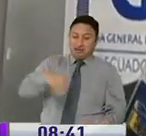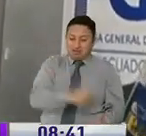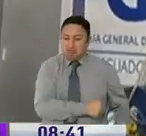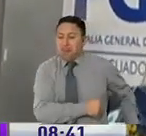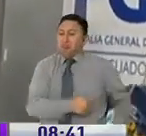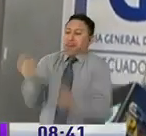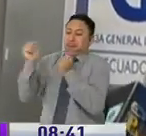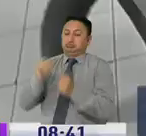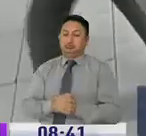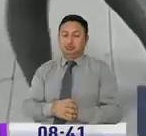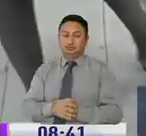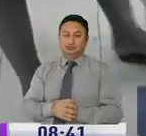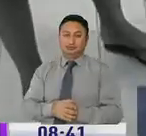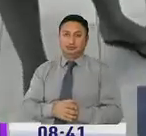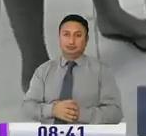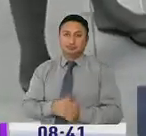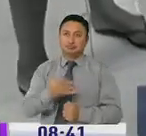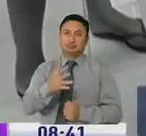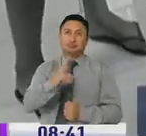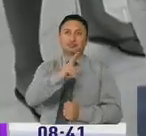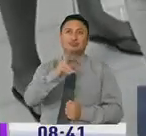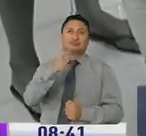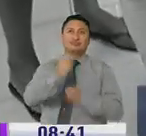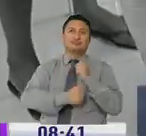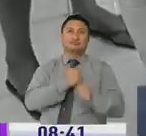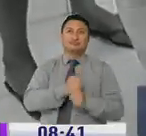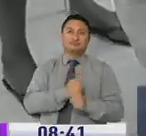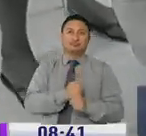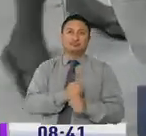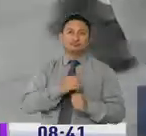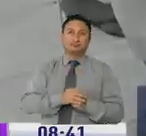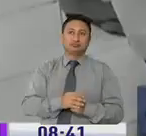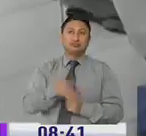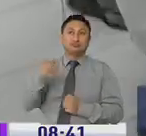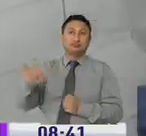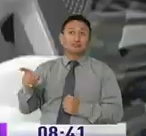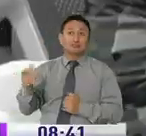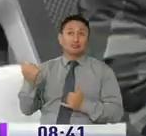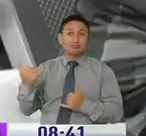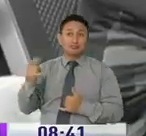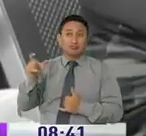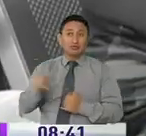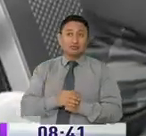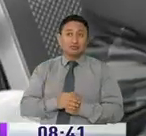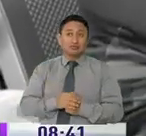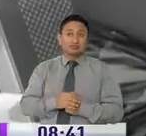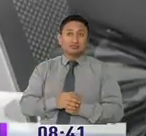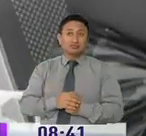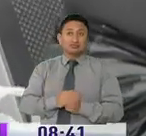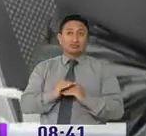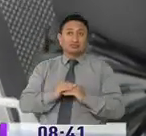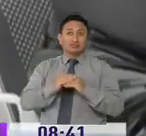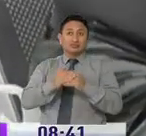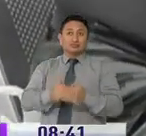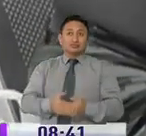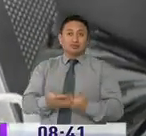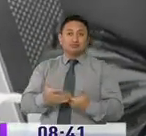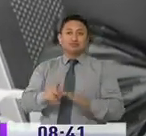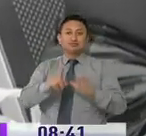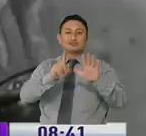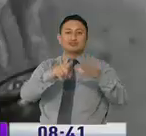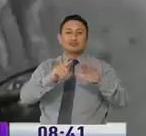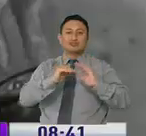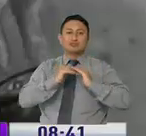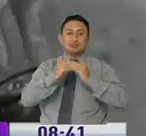a otra ciudadana de aproximadamente 23 años, la cual esta ciudadana se encuentra en estado de gestación con 6 meses de